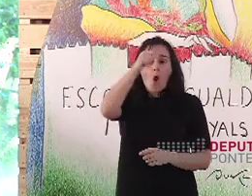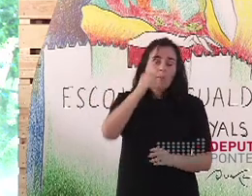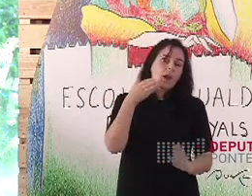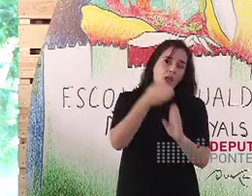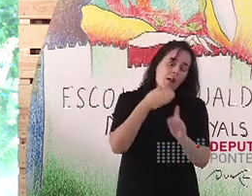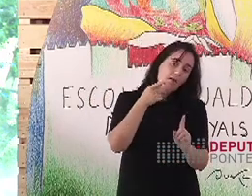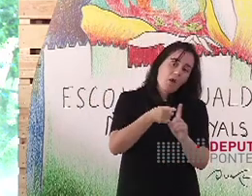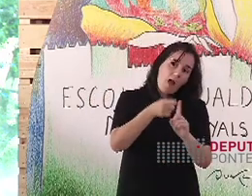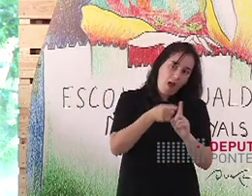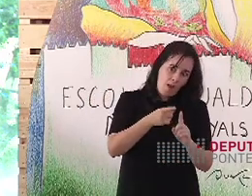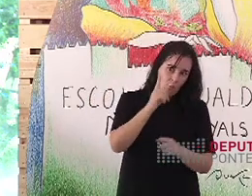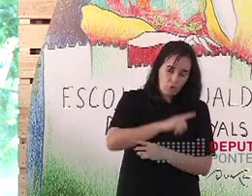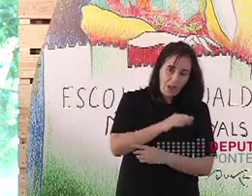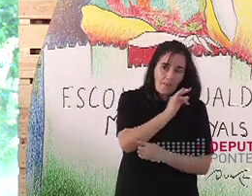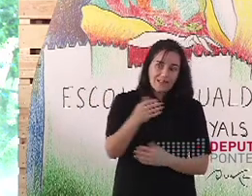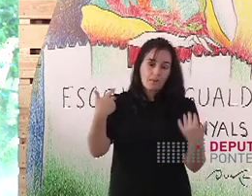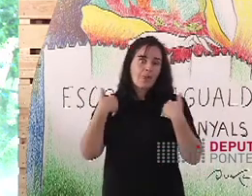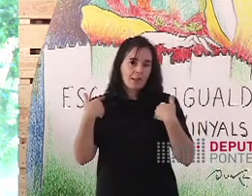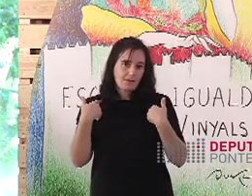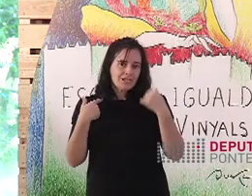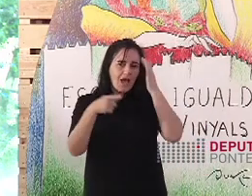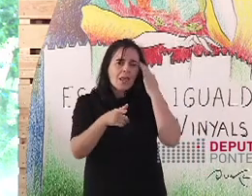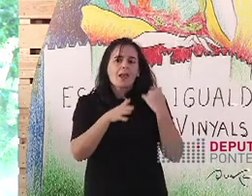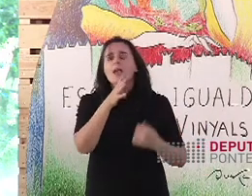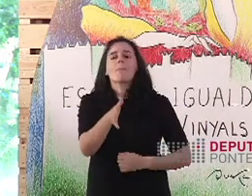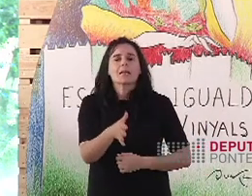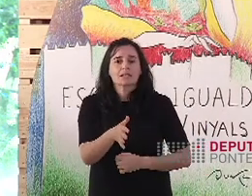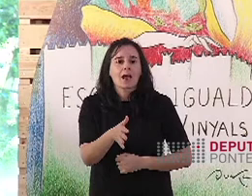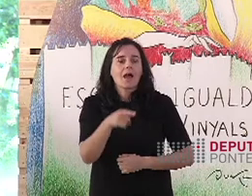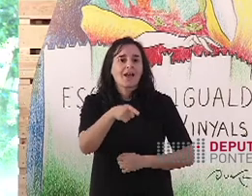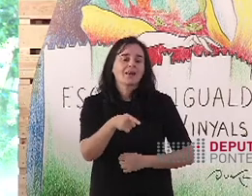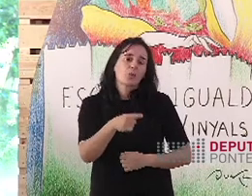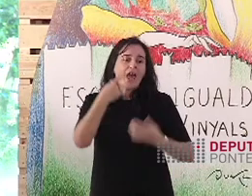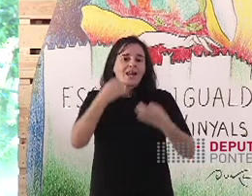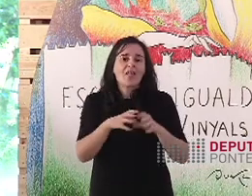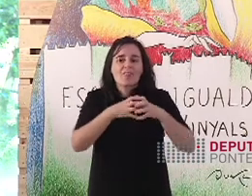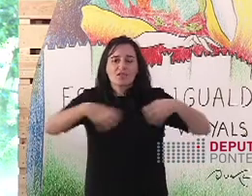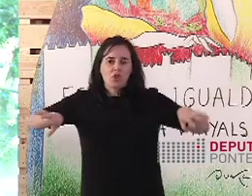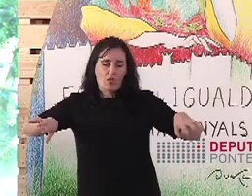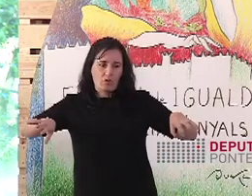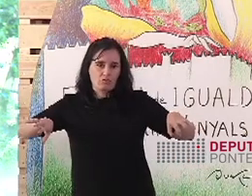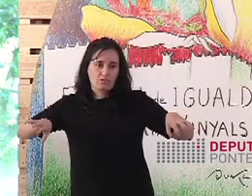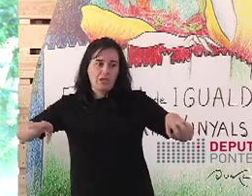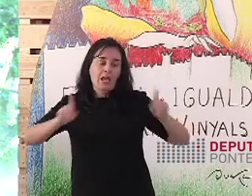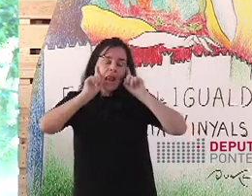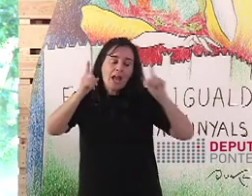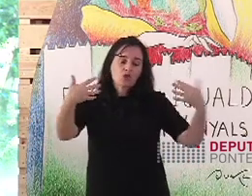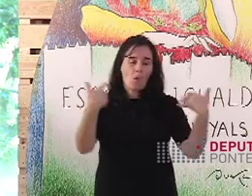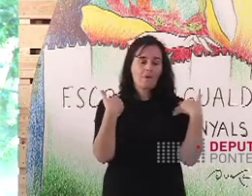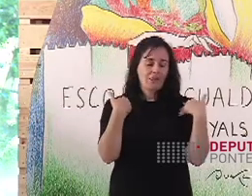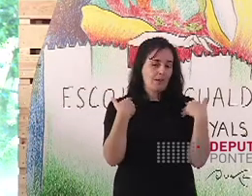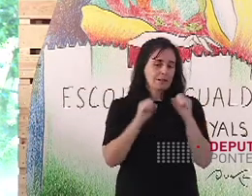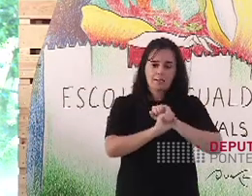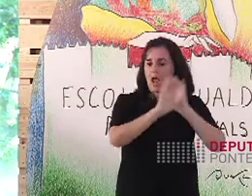Que sucede aí? Sucede aí algo que podríamos denominar disociación da realidade. No caso da víctima, penso que é comprensible, hai unha disociación,